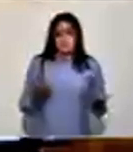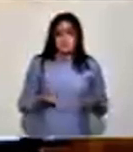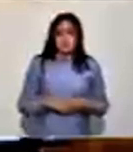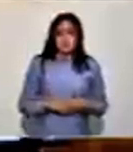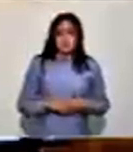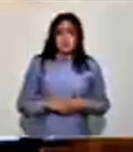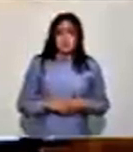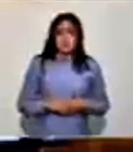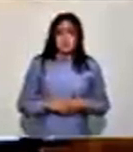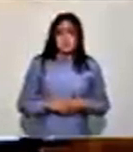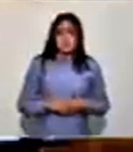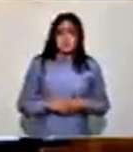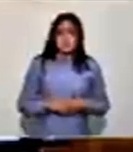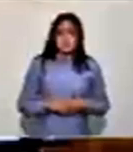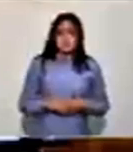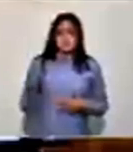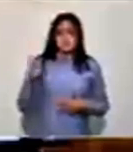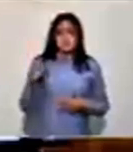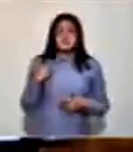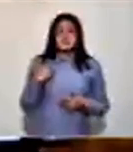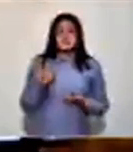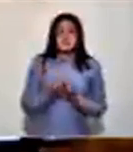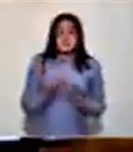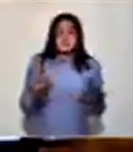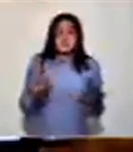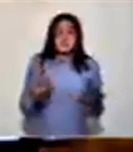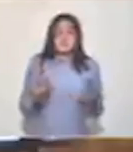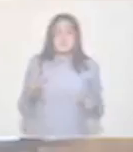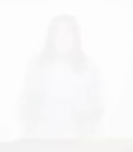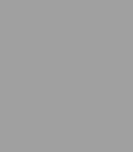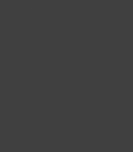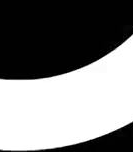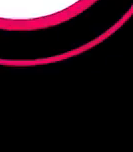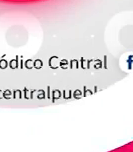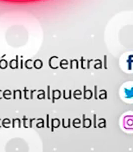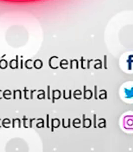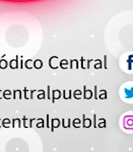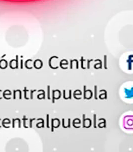yo espero que eso nunca...